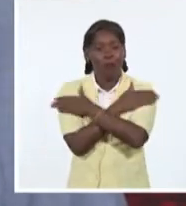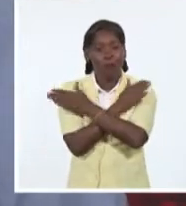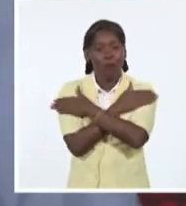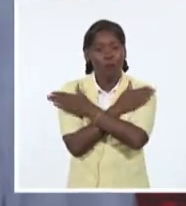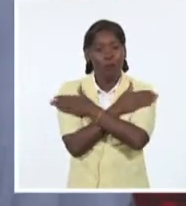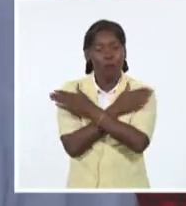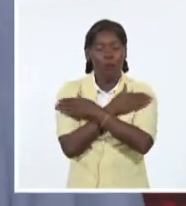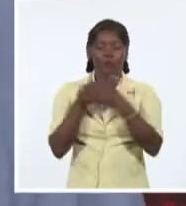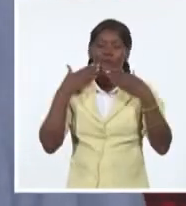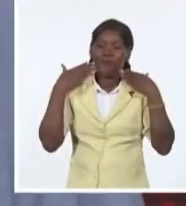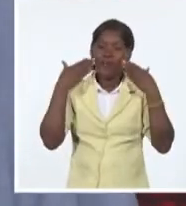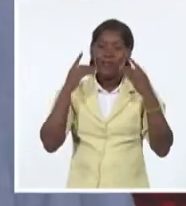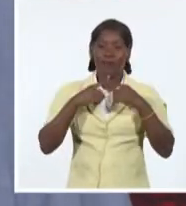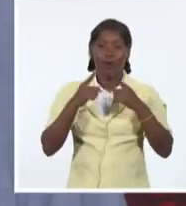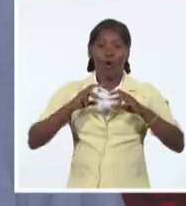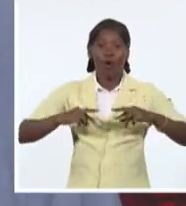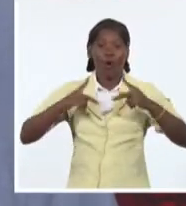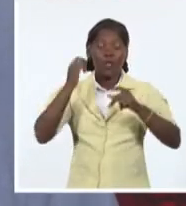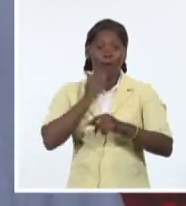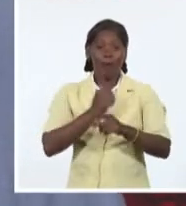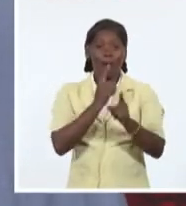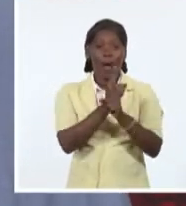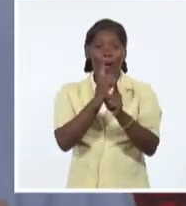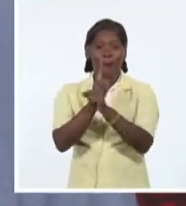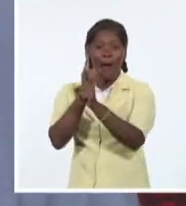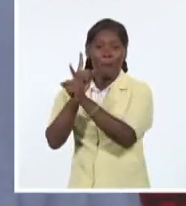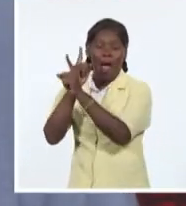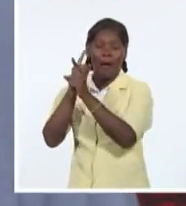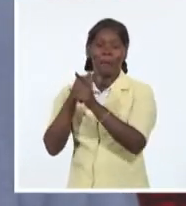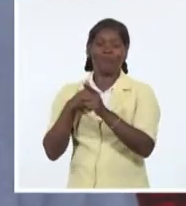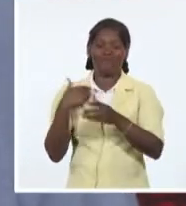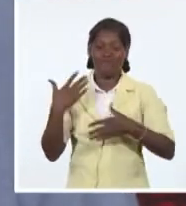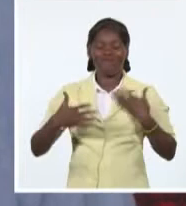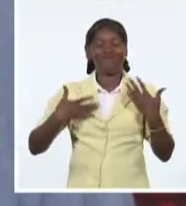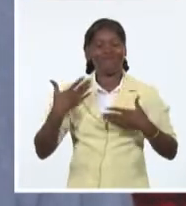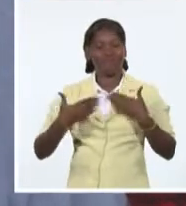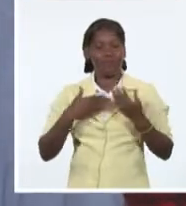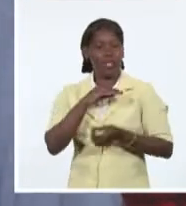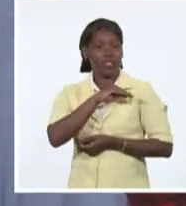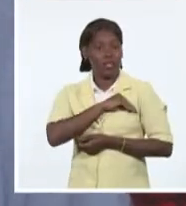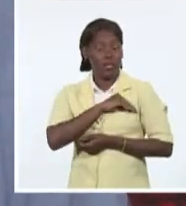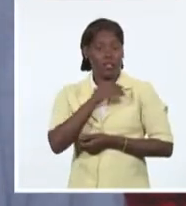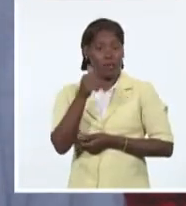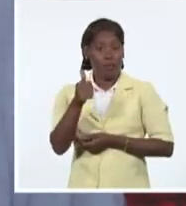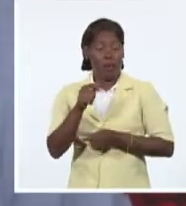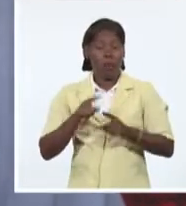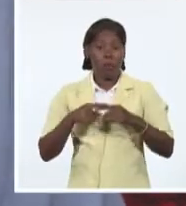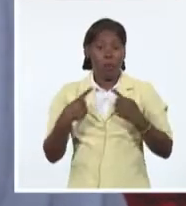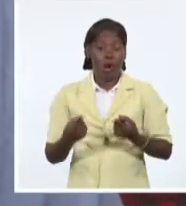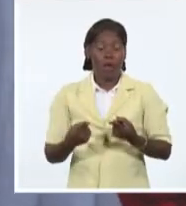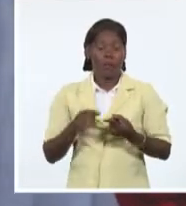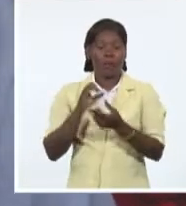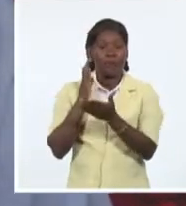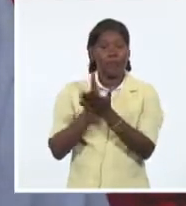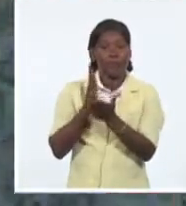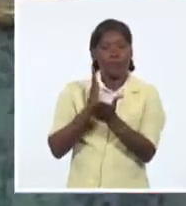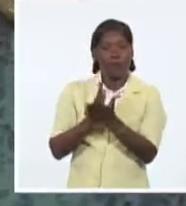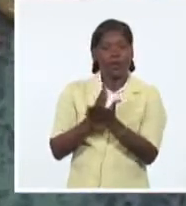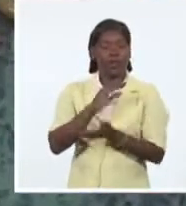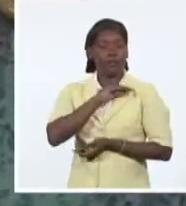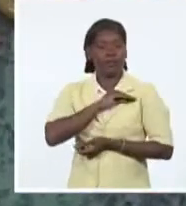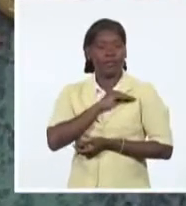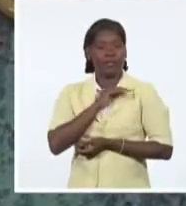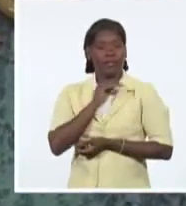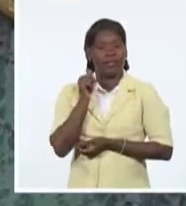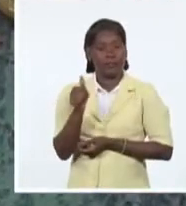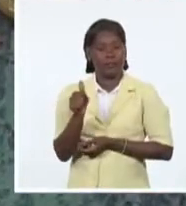en este tipo de homenaje no porque realmente la escuela uno siente una nostalgia por